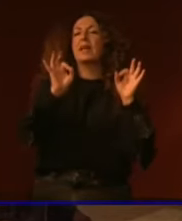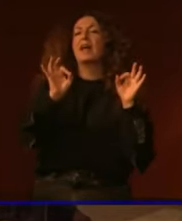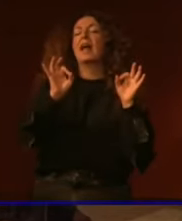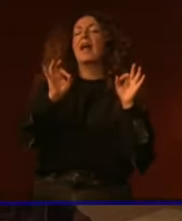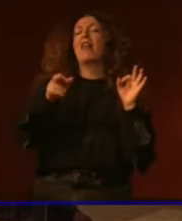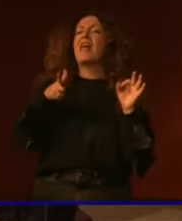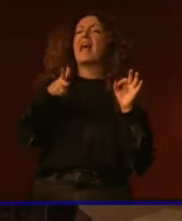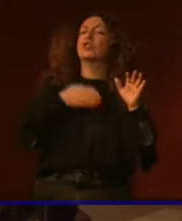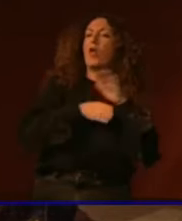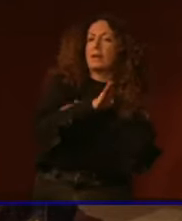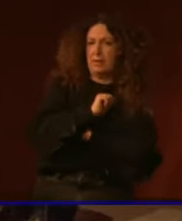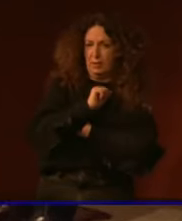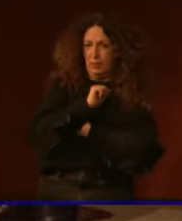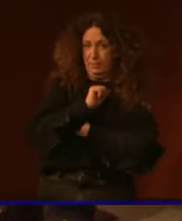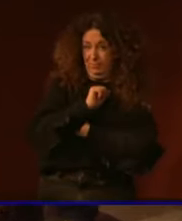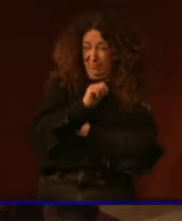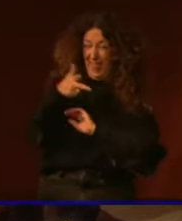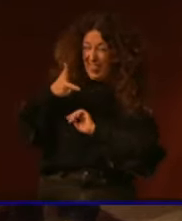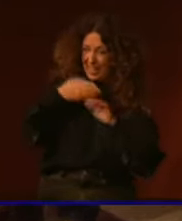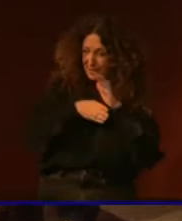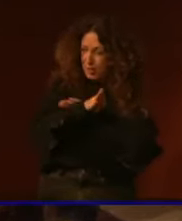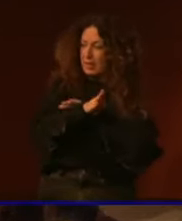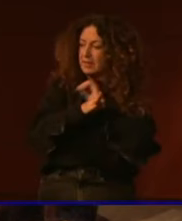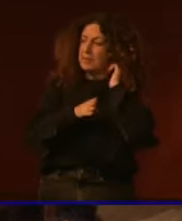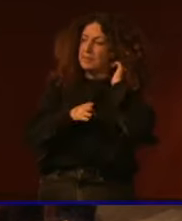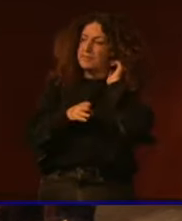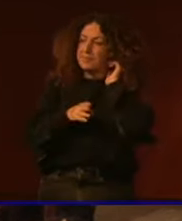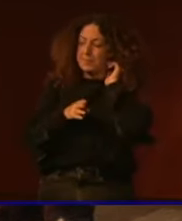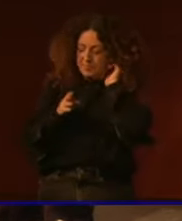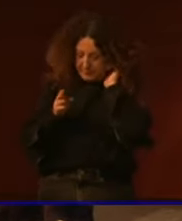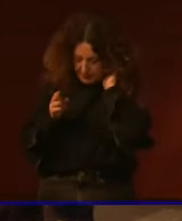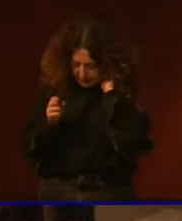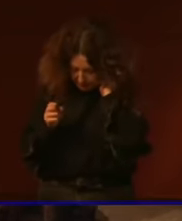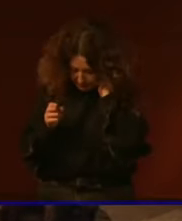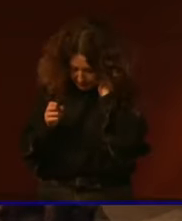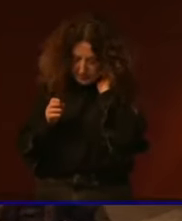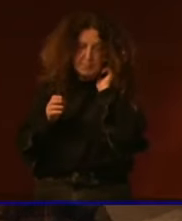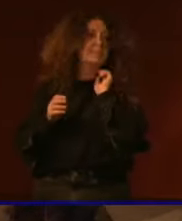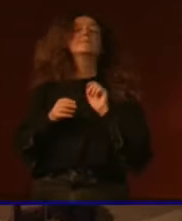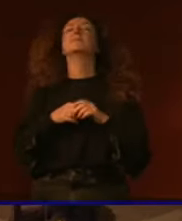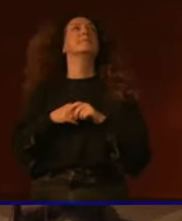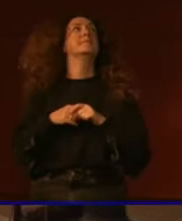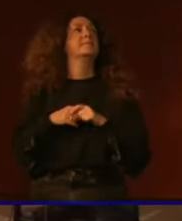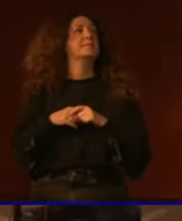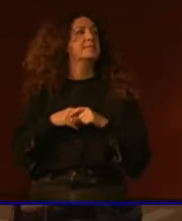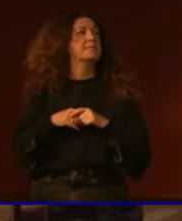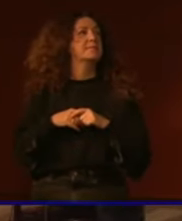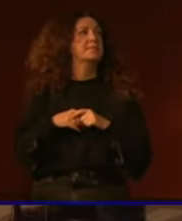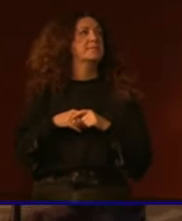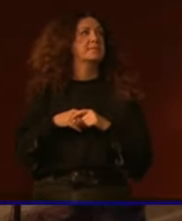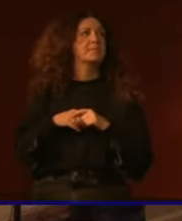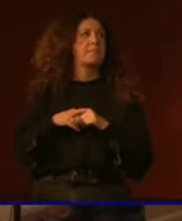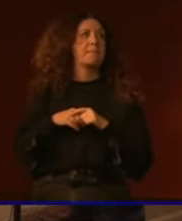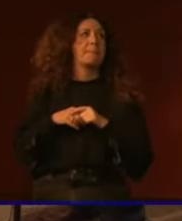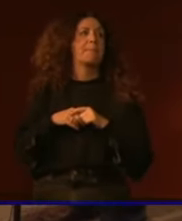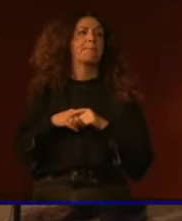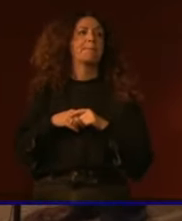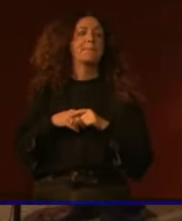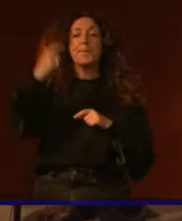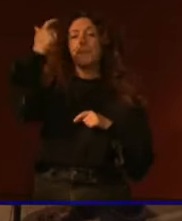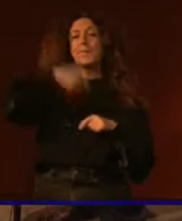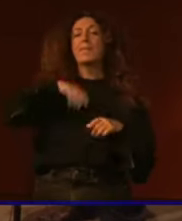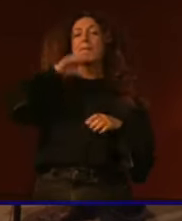acceso. Deciros que esto creo que sí que va, ¿no? Bueno, en principio soy